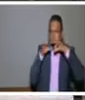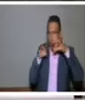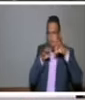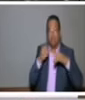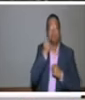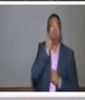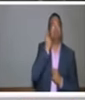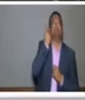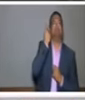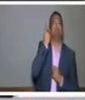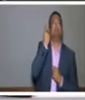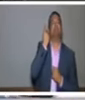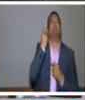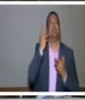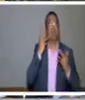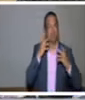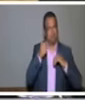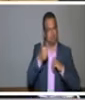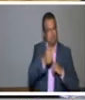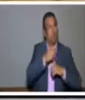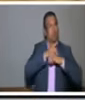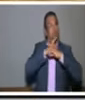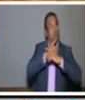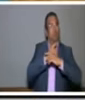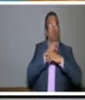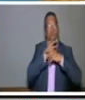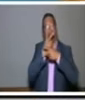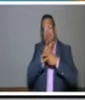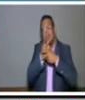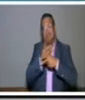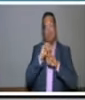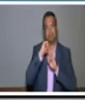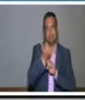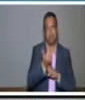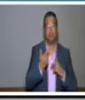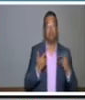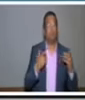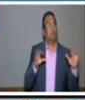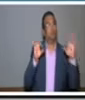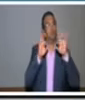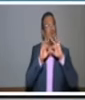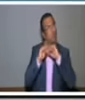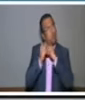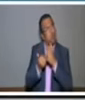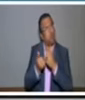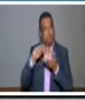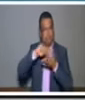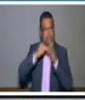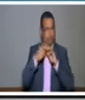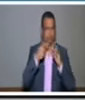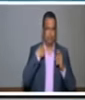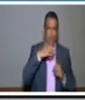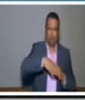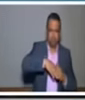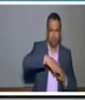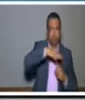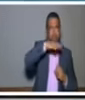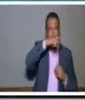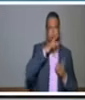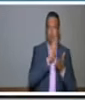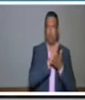país. Más allá de eso, la educación para la conservación de los recursos naturales tiene que comenzar desde la edad temprana. Tenemos